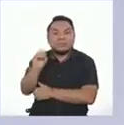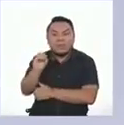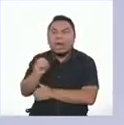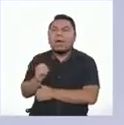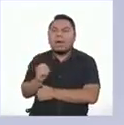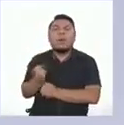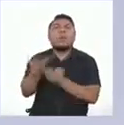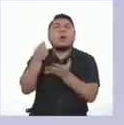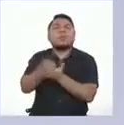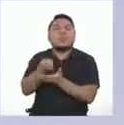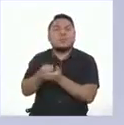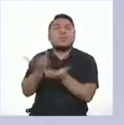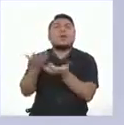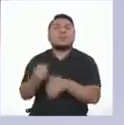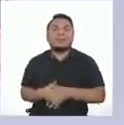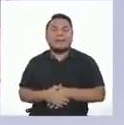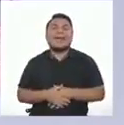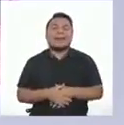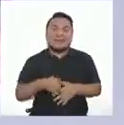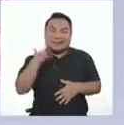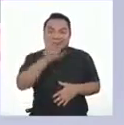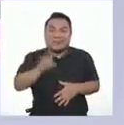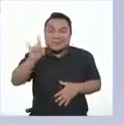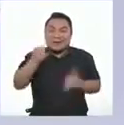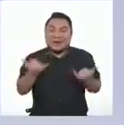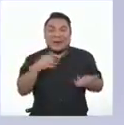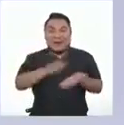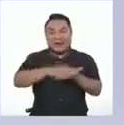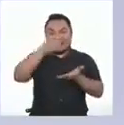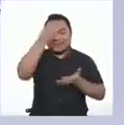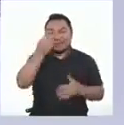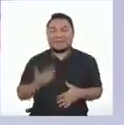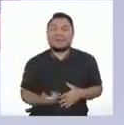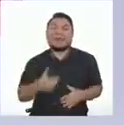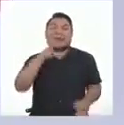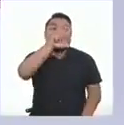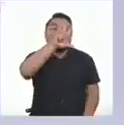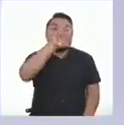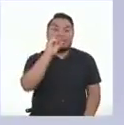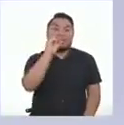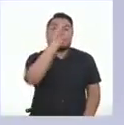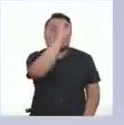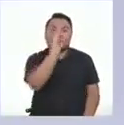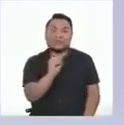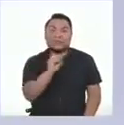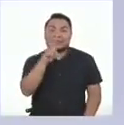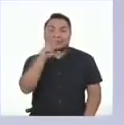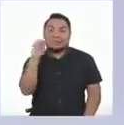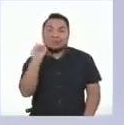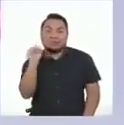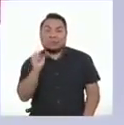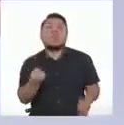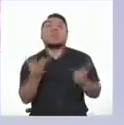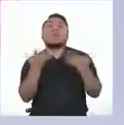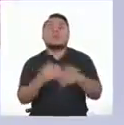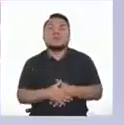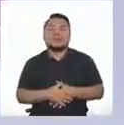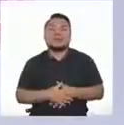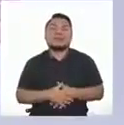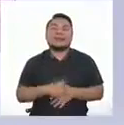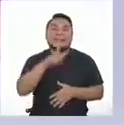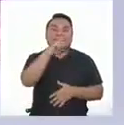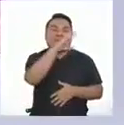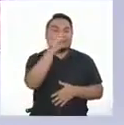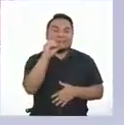¿cuánto pagaremos? Usaremos lo que hemos aprendido, profesora. El 30% de 100 soles es...